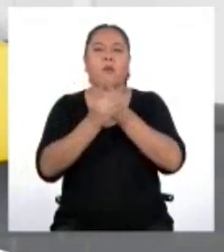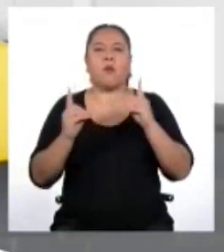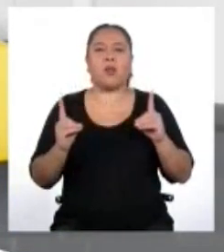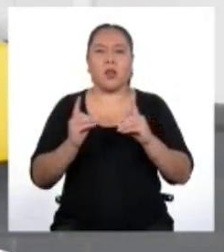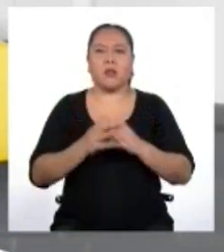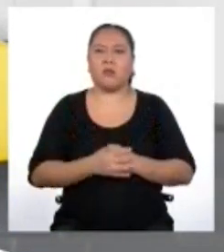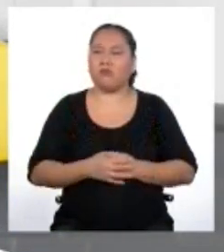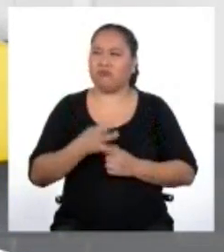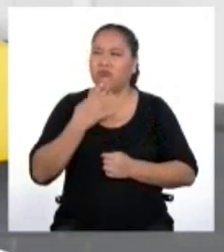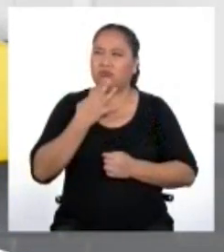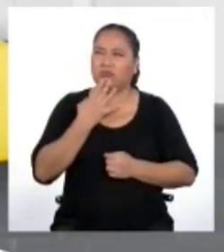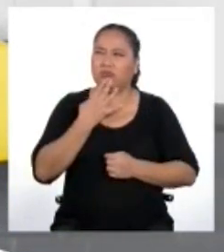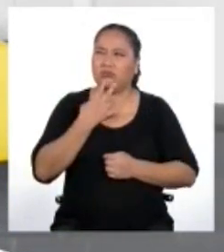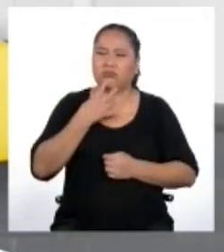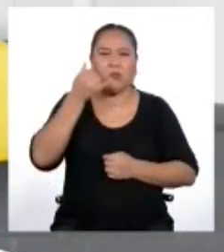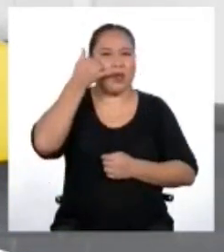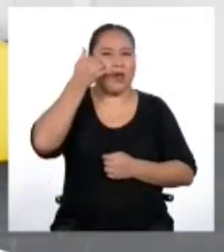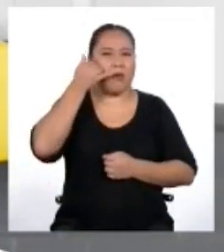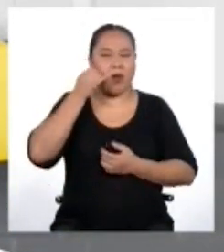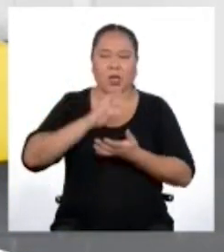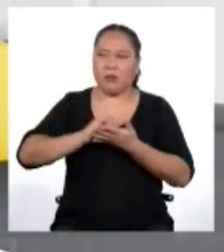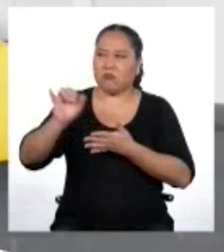Creo que voy a llamar a...